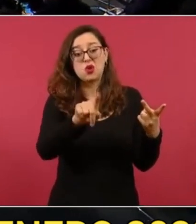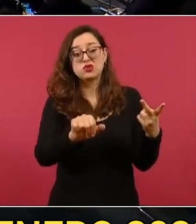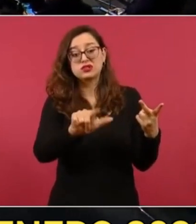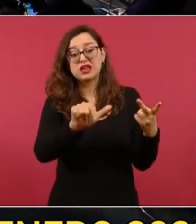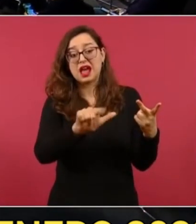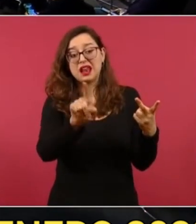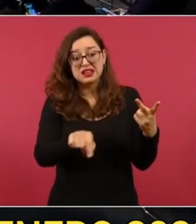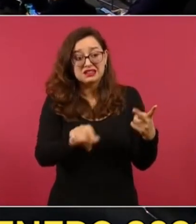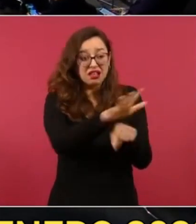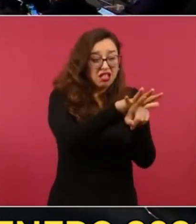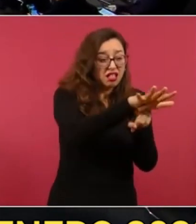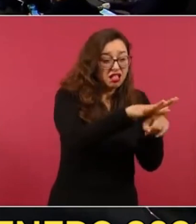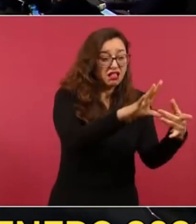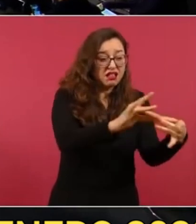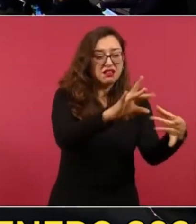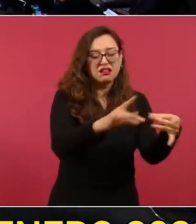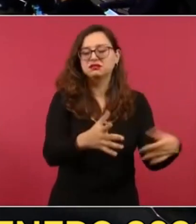ahí se los dejo, ¿no?